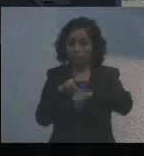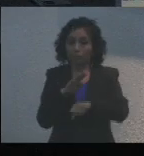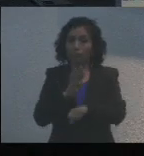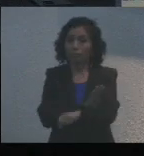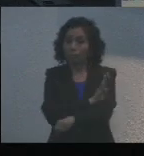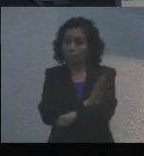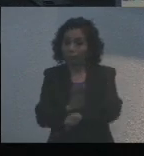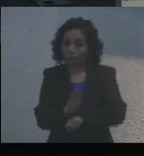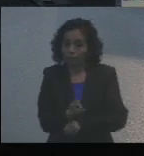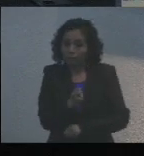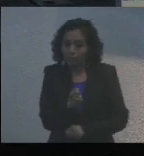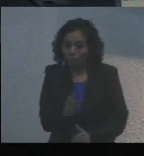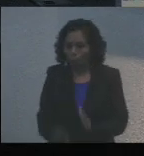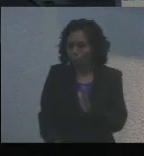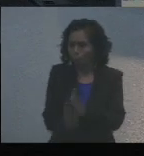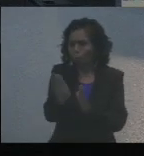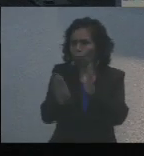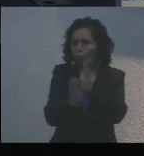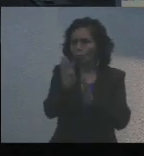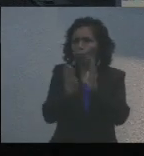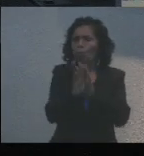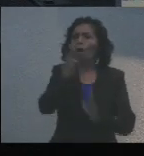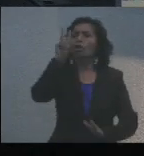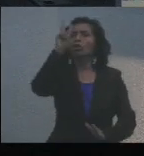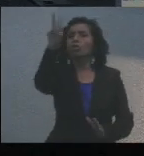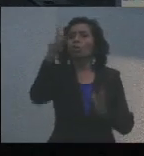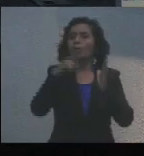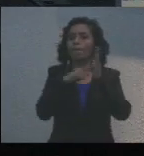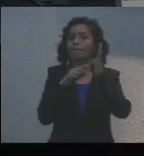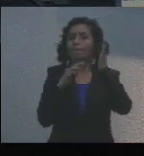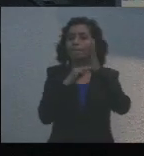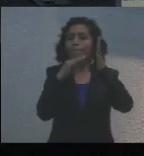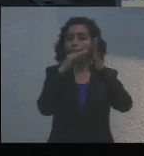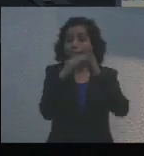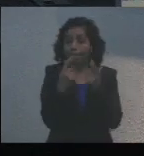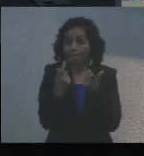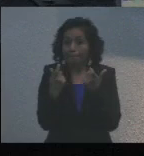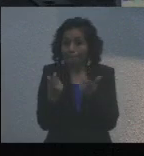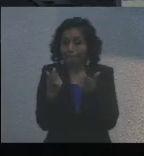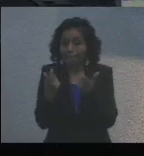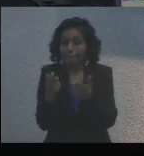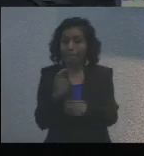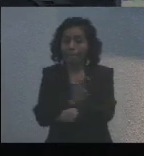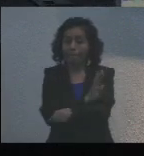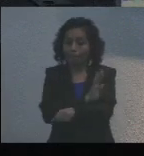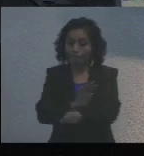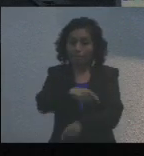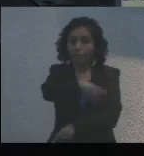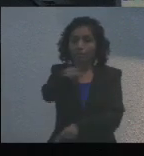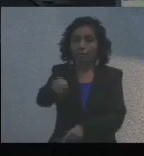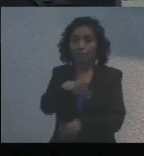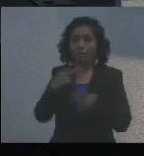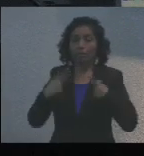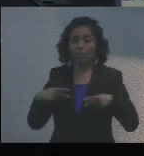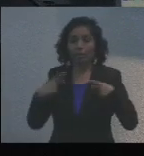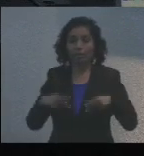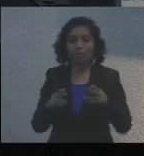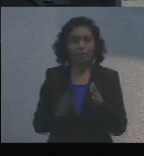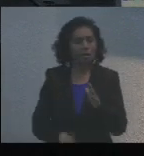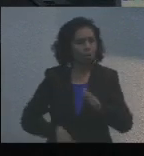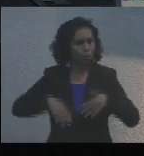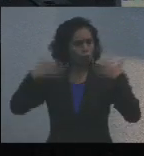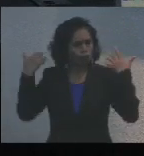avances han permitido la inversión de más de 2,000 millones de pesos en el bienestar de nuestro pueblo, una cantidad sin